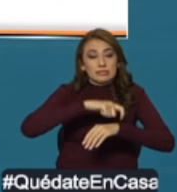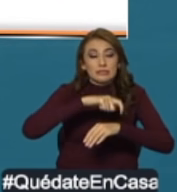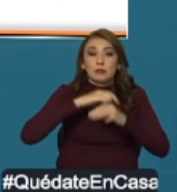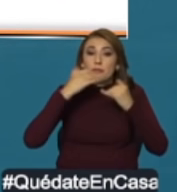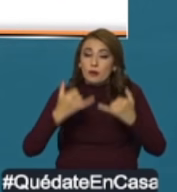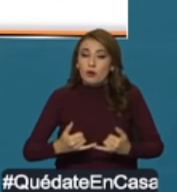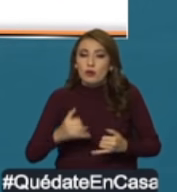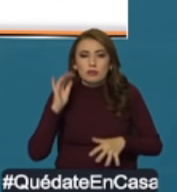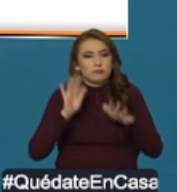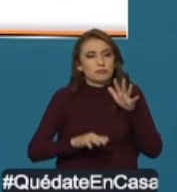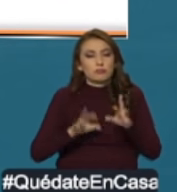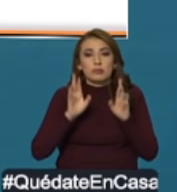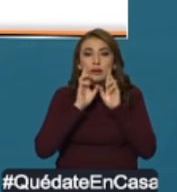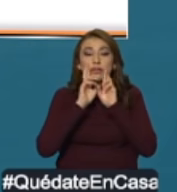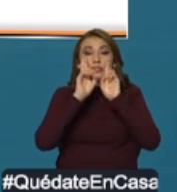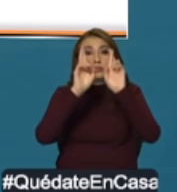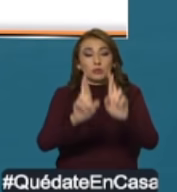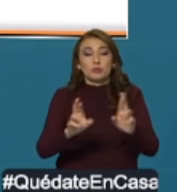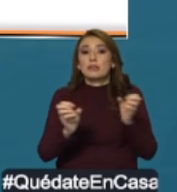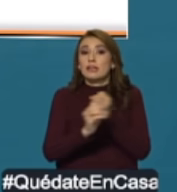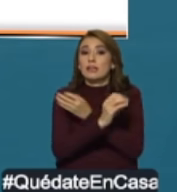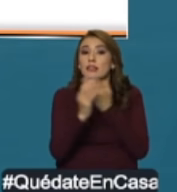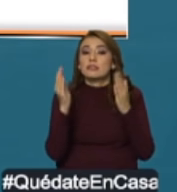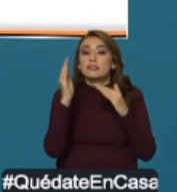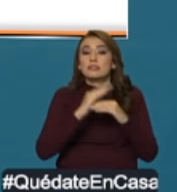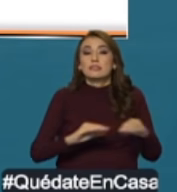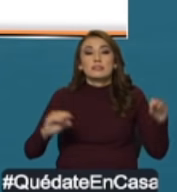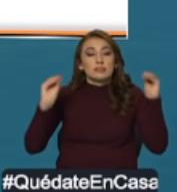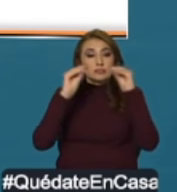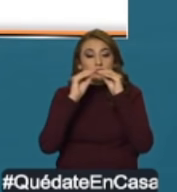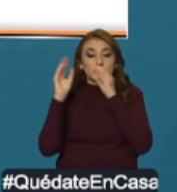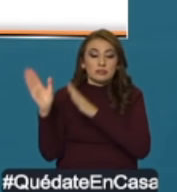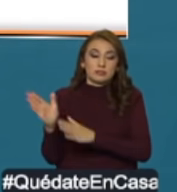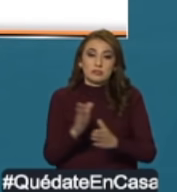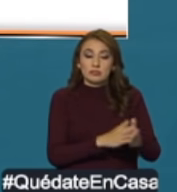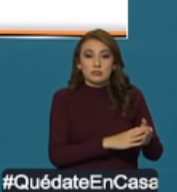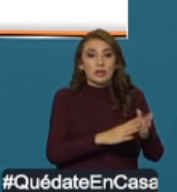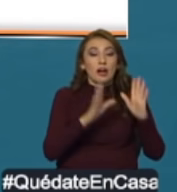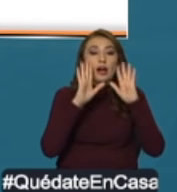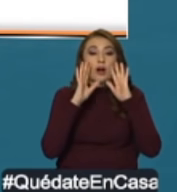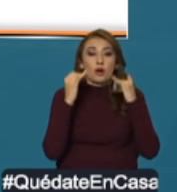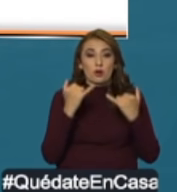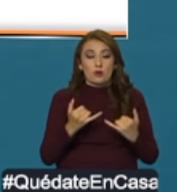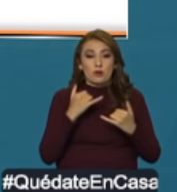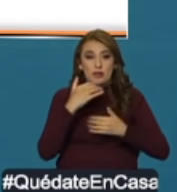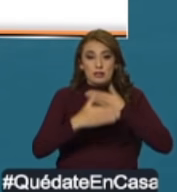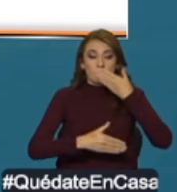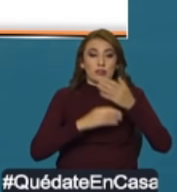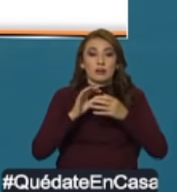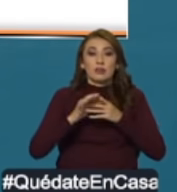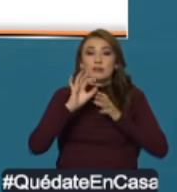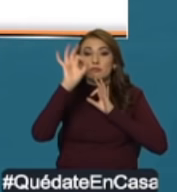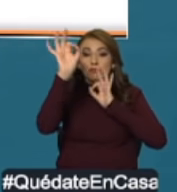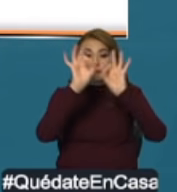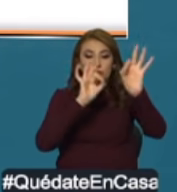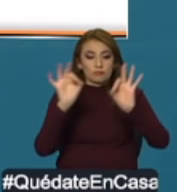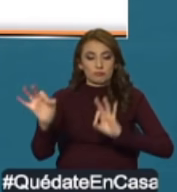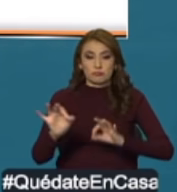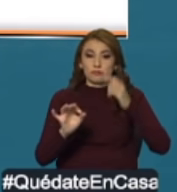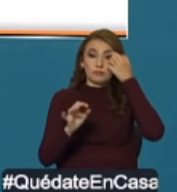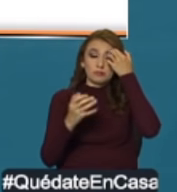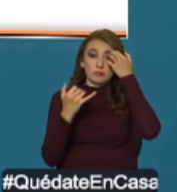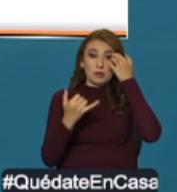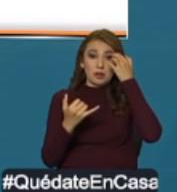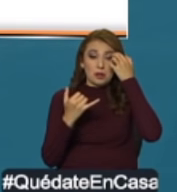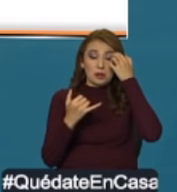ha generado zonas de muy alta y alta transmisión de la enfermedad, en donde un número